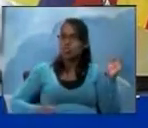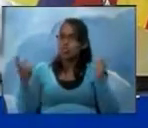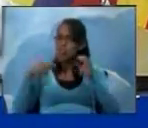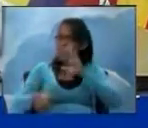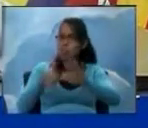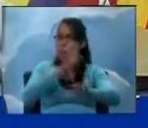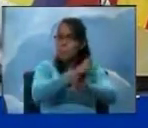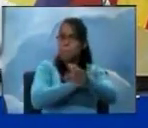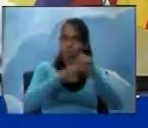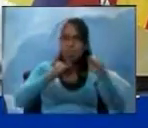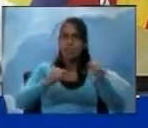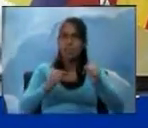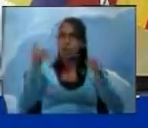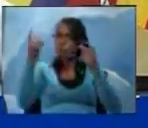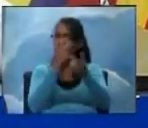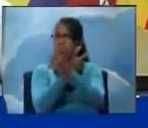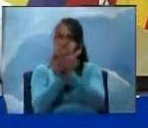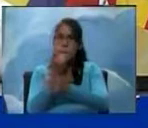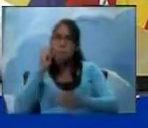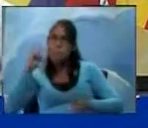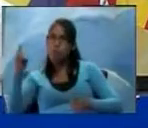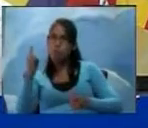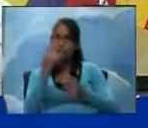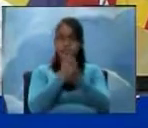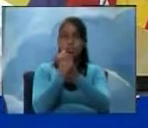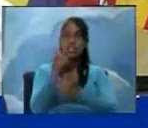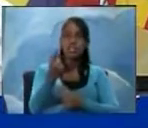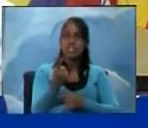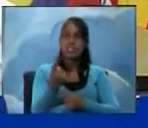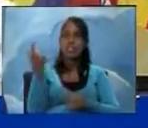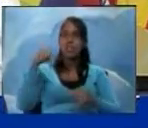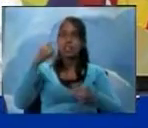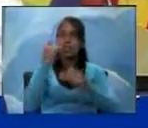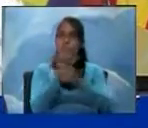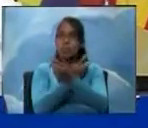poder que ellos. Los demonios decían,